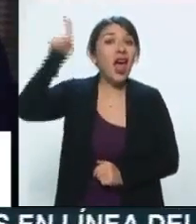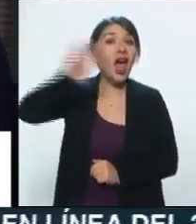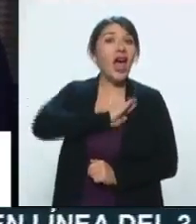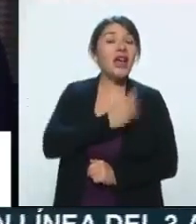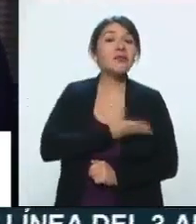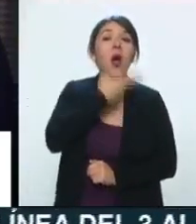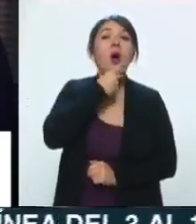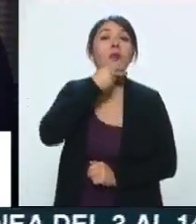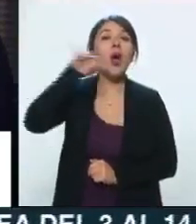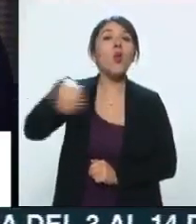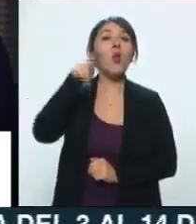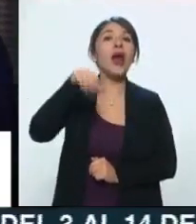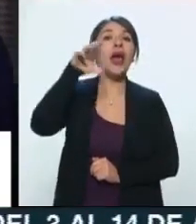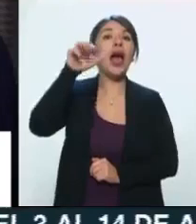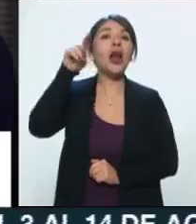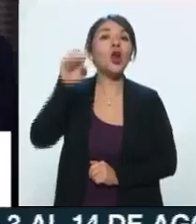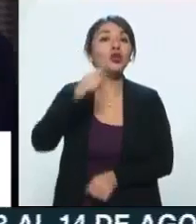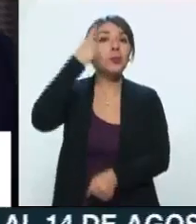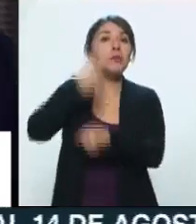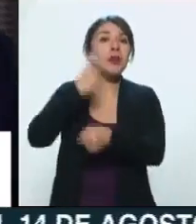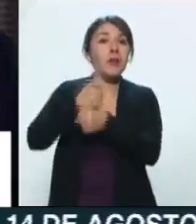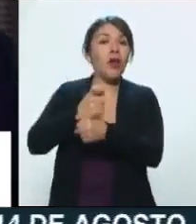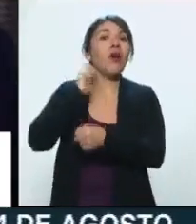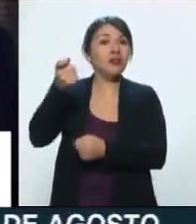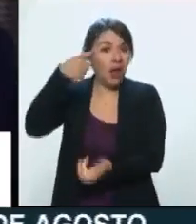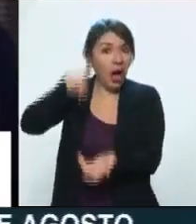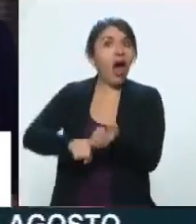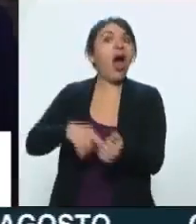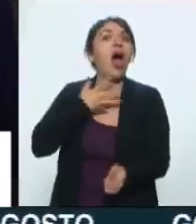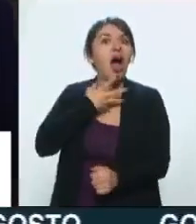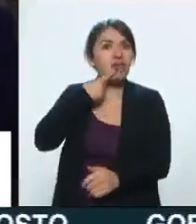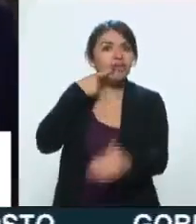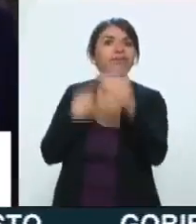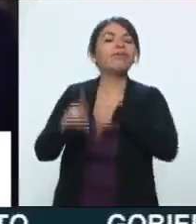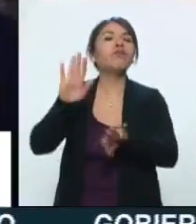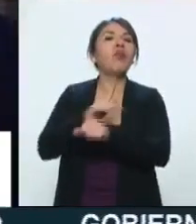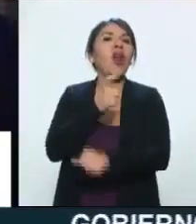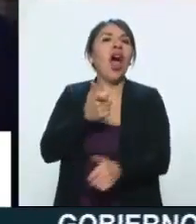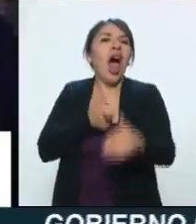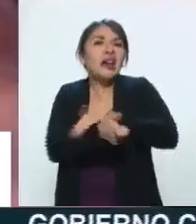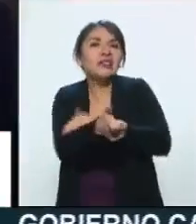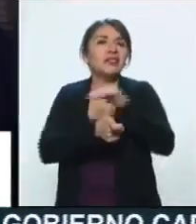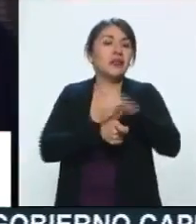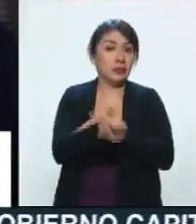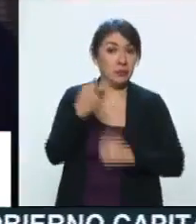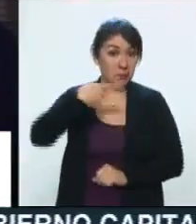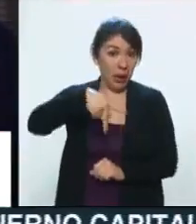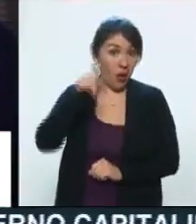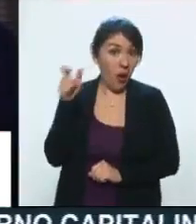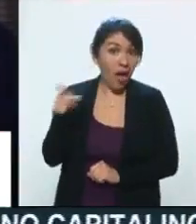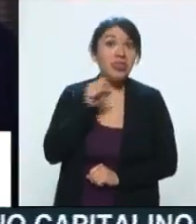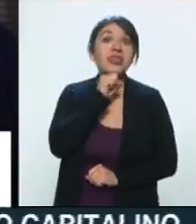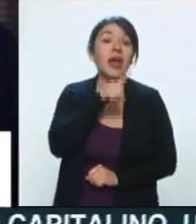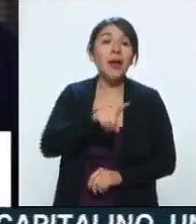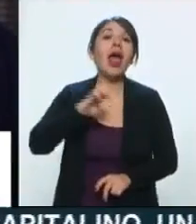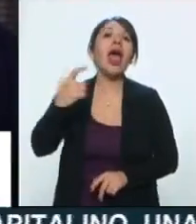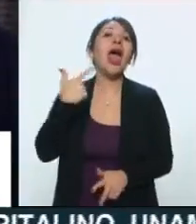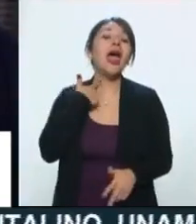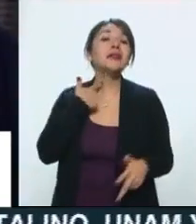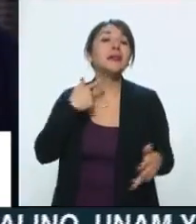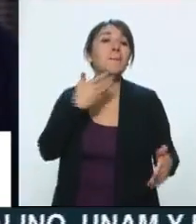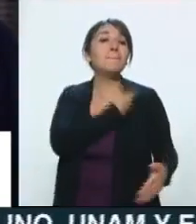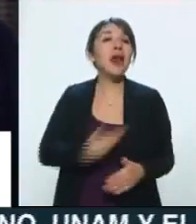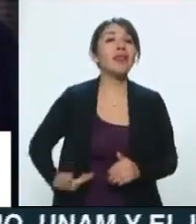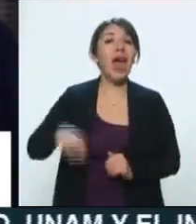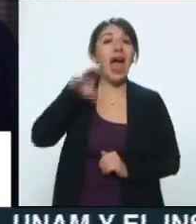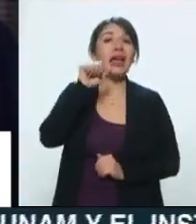Juan Carlos I, acusado de presuntos sobornos. Y que bueno, y ahí entra también el expresidente Calderón,